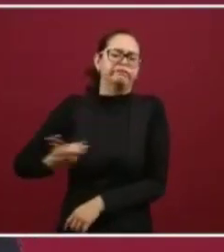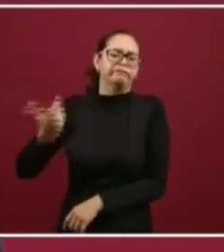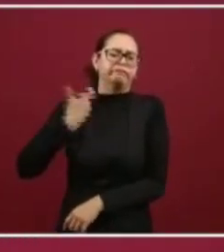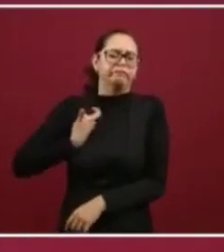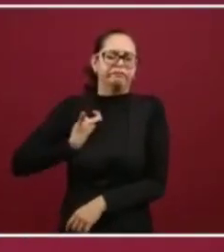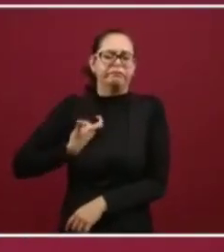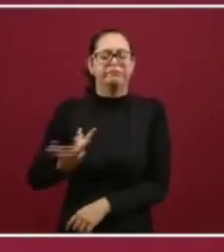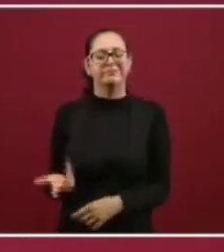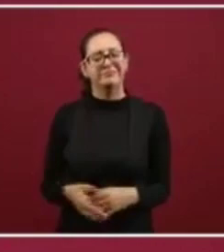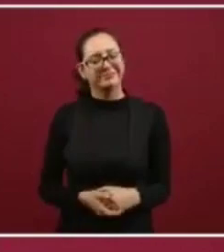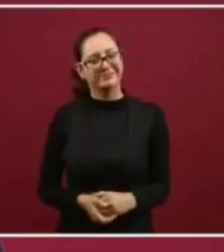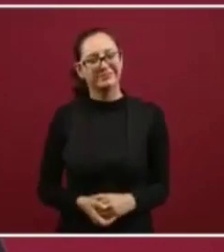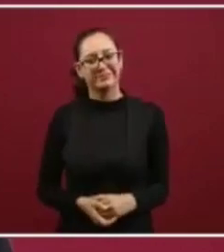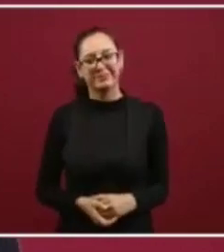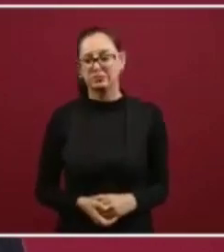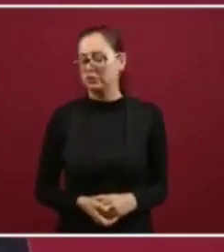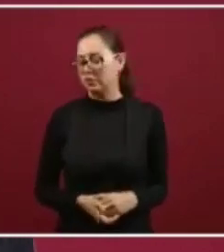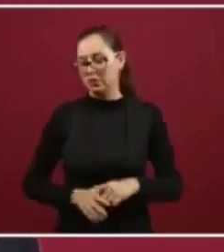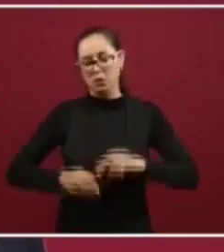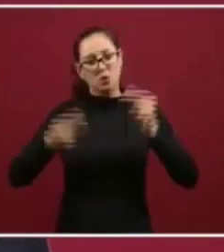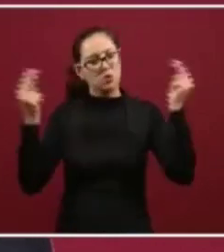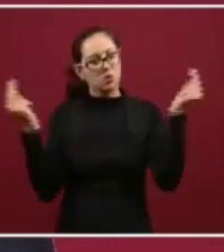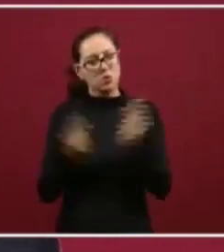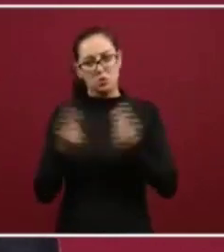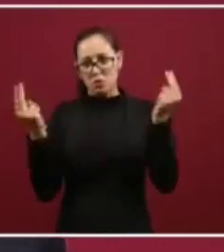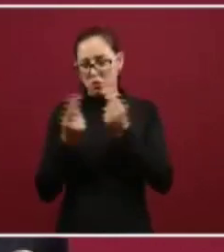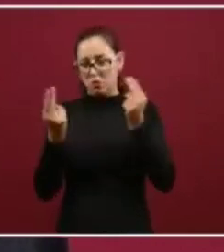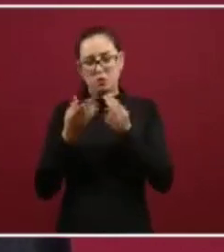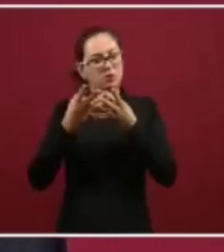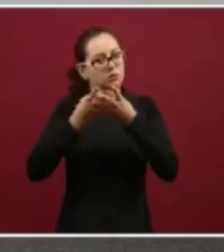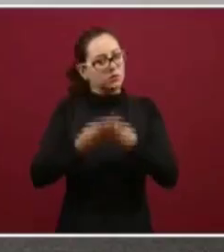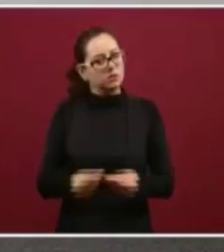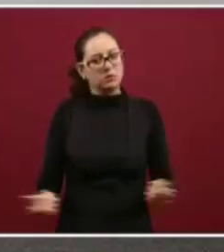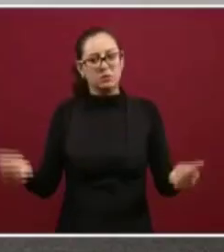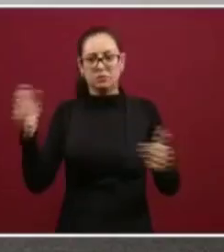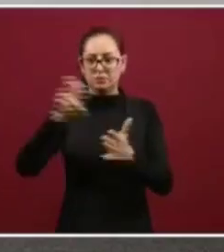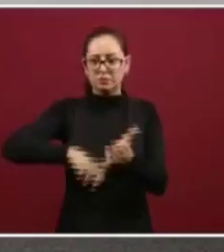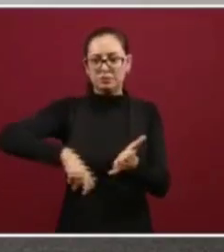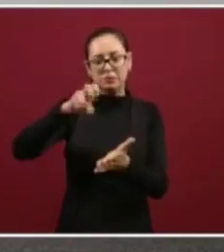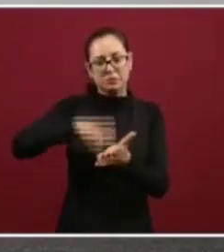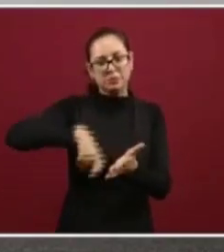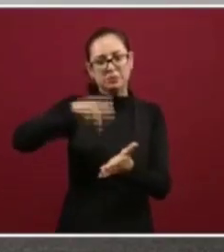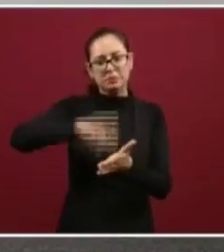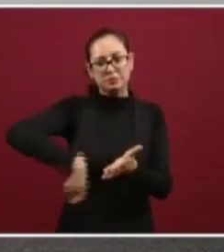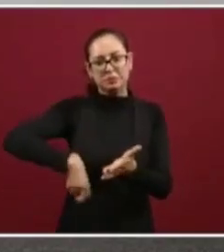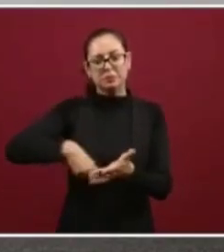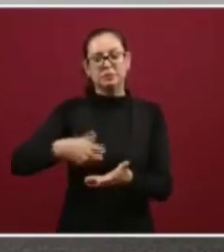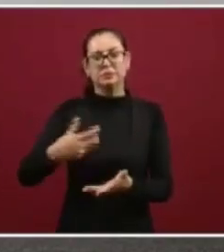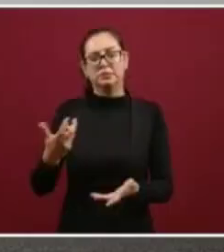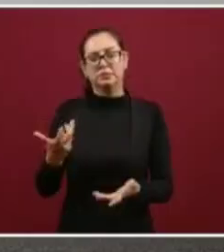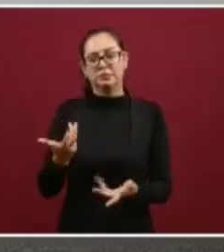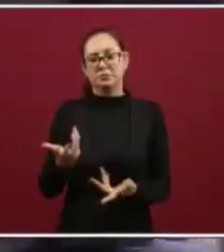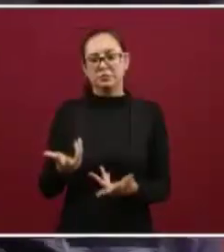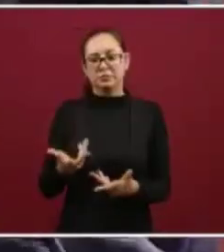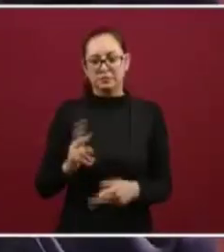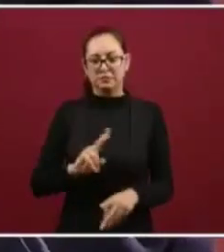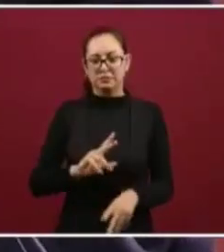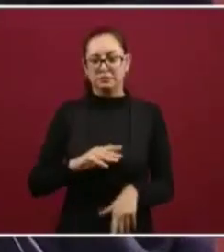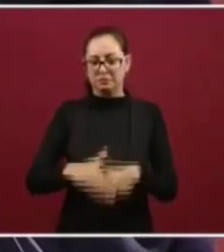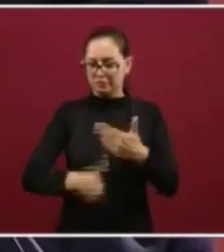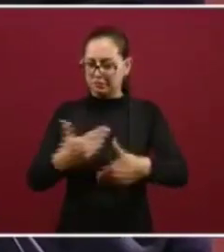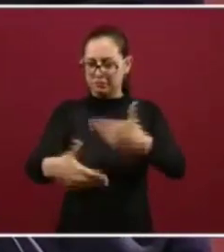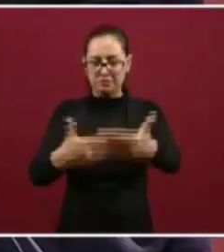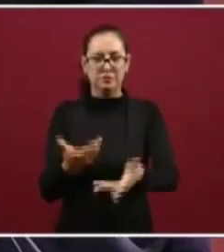recursos. Son de las cosas que estamos atendiendo y vamos a seguir